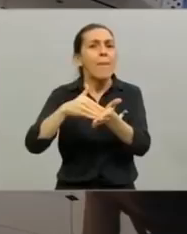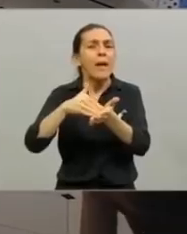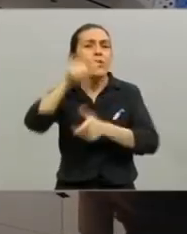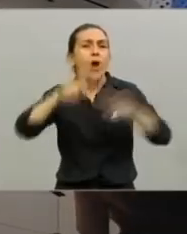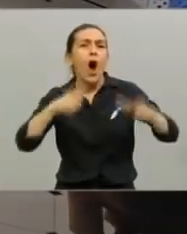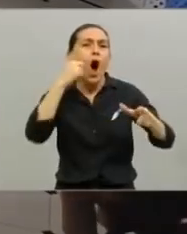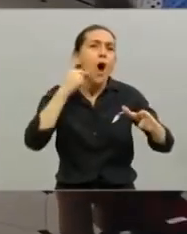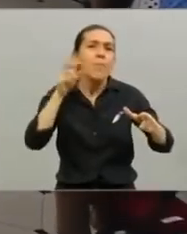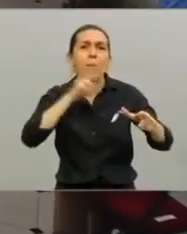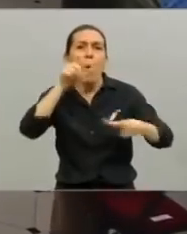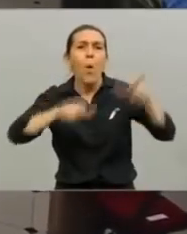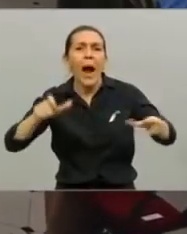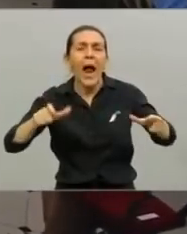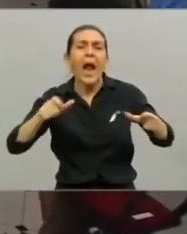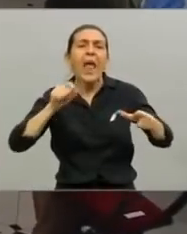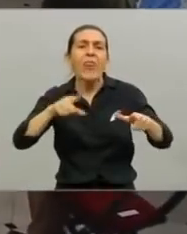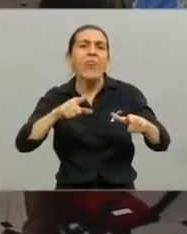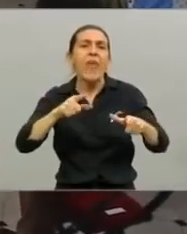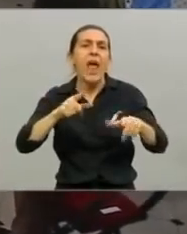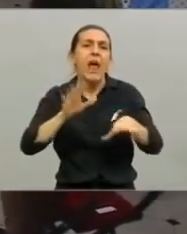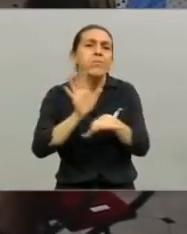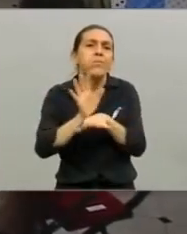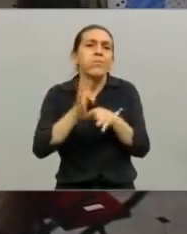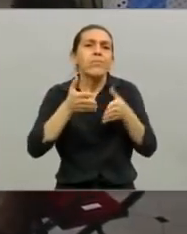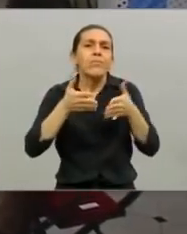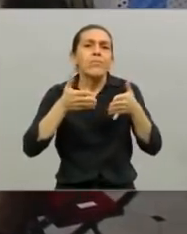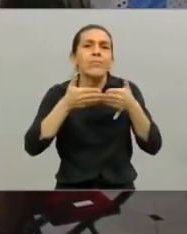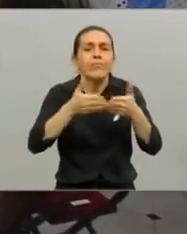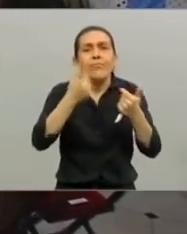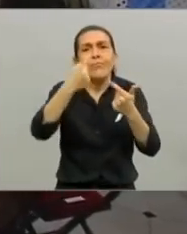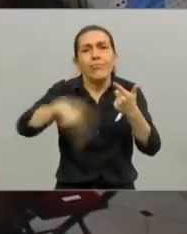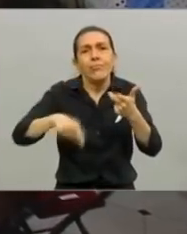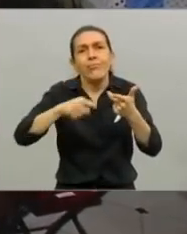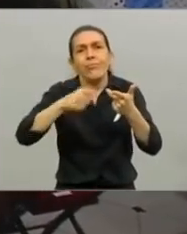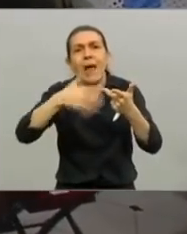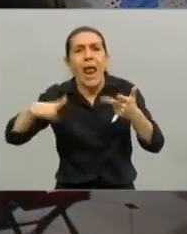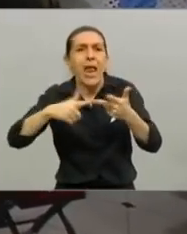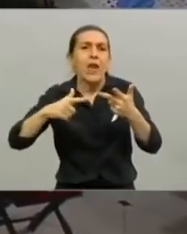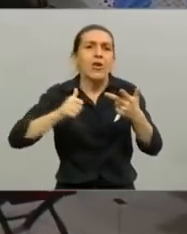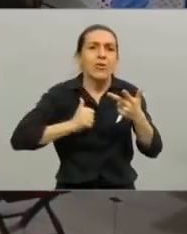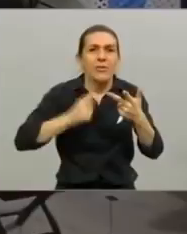mujeres de nuestras Fuerzas Armadas, juramento de lealtad a la bandera.